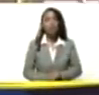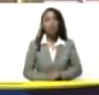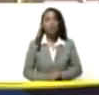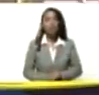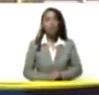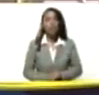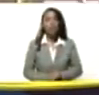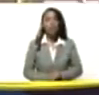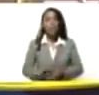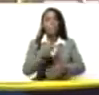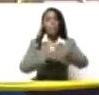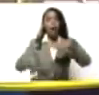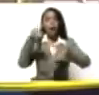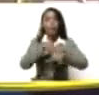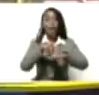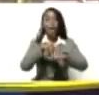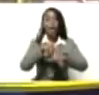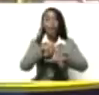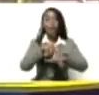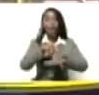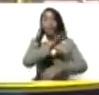magistrado rector